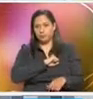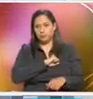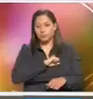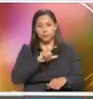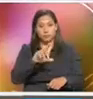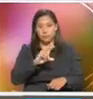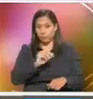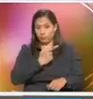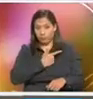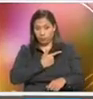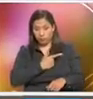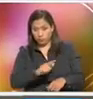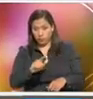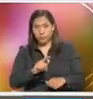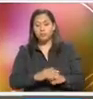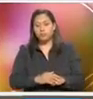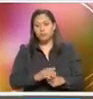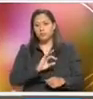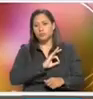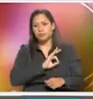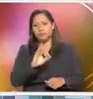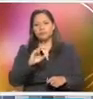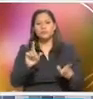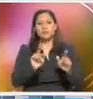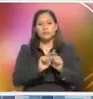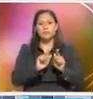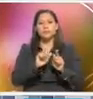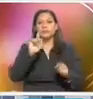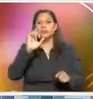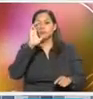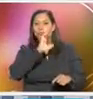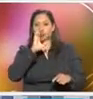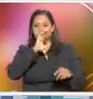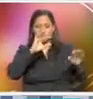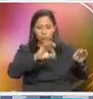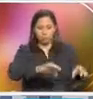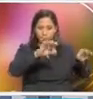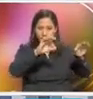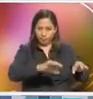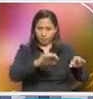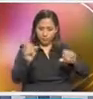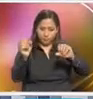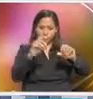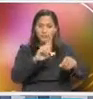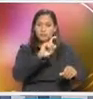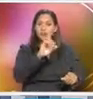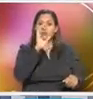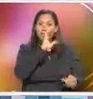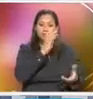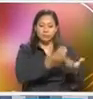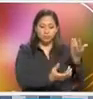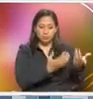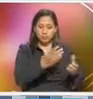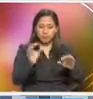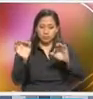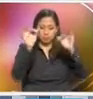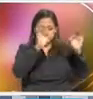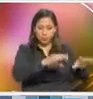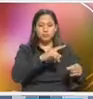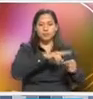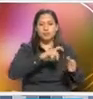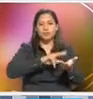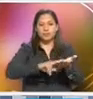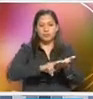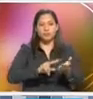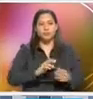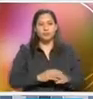Si no les gusta como lo crudo, le pueden dar una pasadita en agua caliente, que ya hemos platicado las otras veces. Ponen agua bien caliente y Para la que pasan. se ponga verde. Sí, le